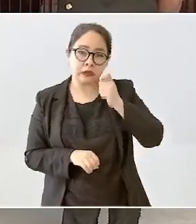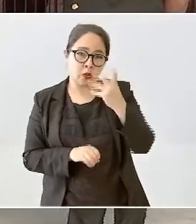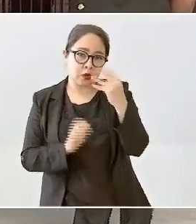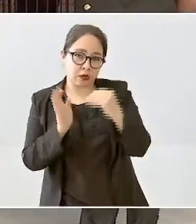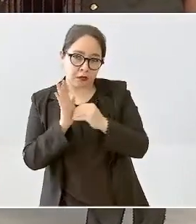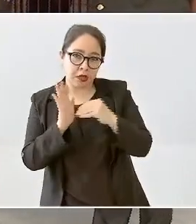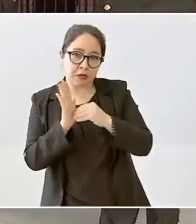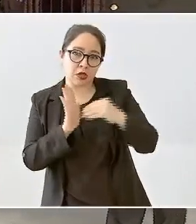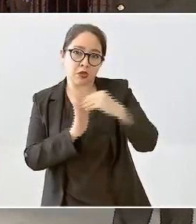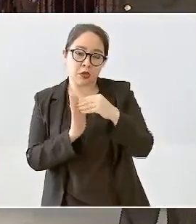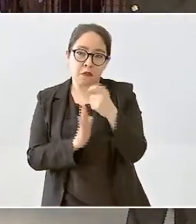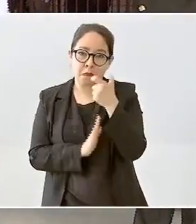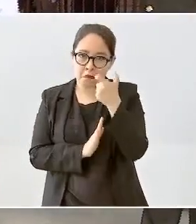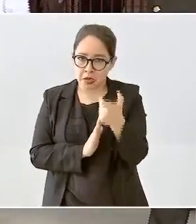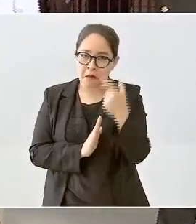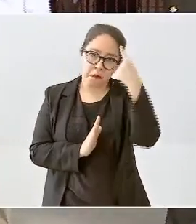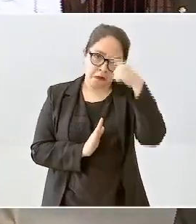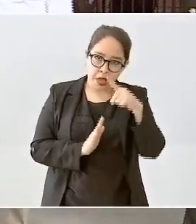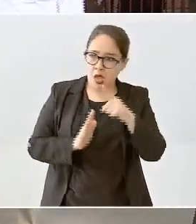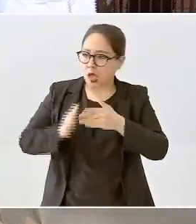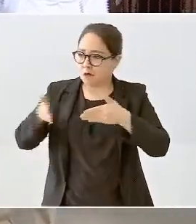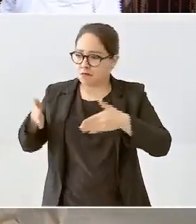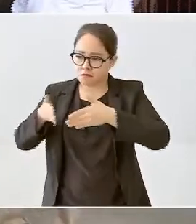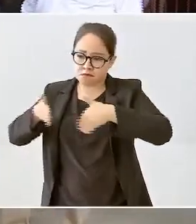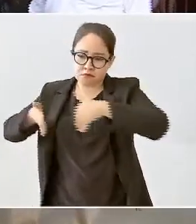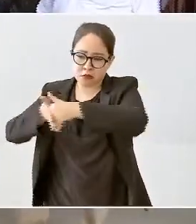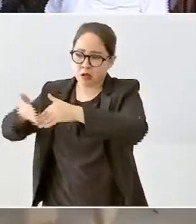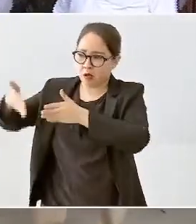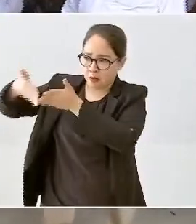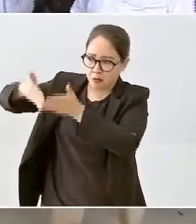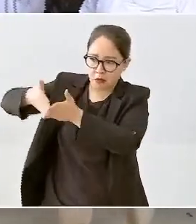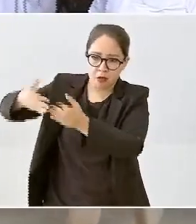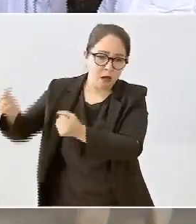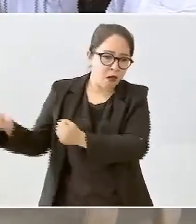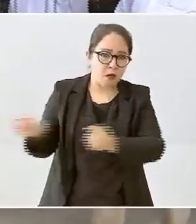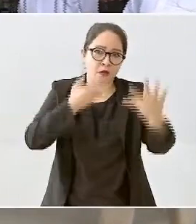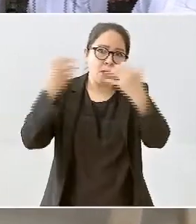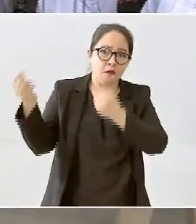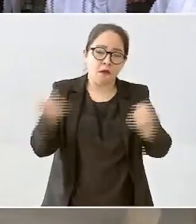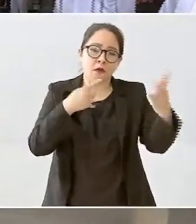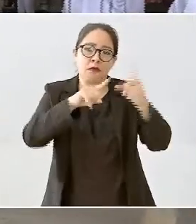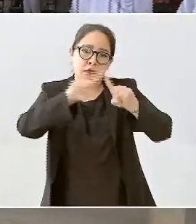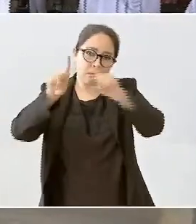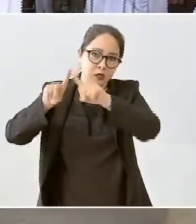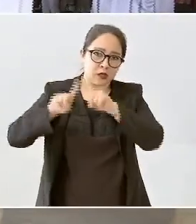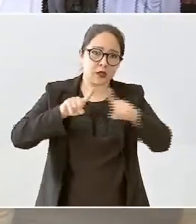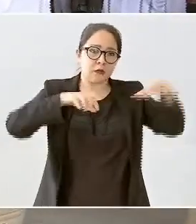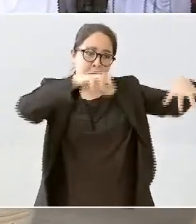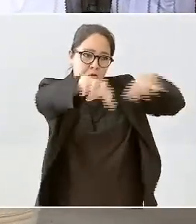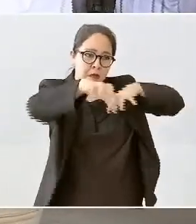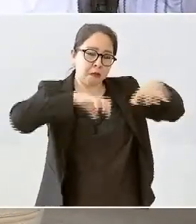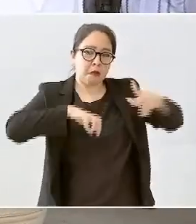tener su propio muelle para descargar el etano, y de aquí se llevaría por tuberías hacia los complejos petroquímicos.